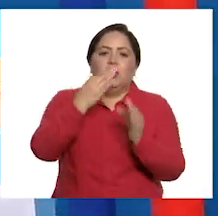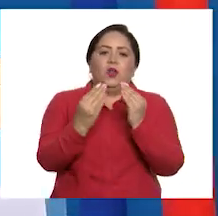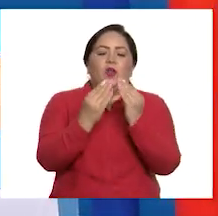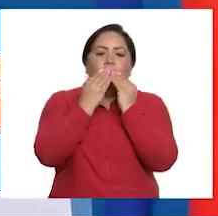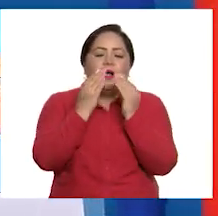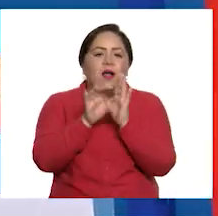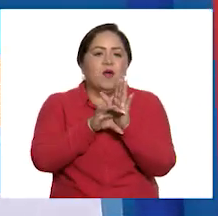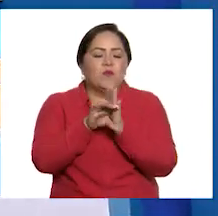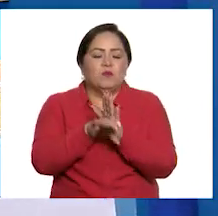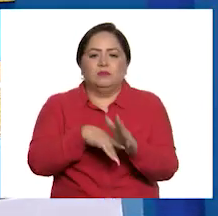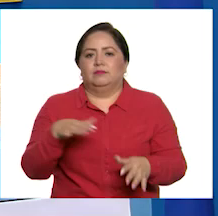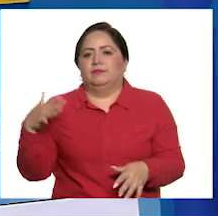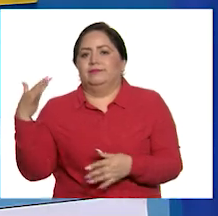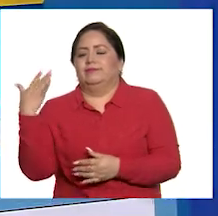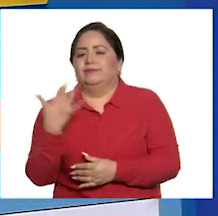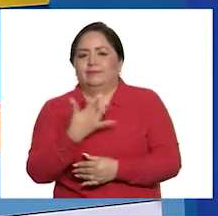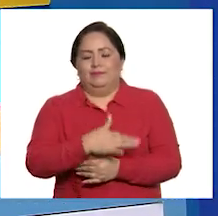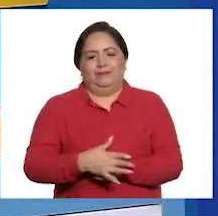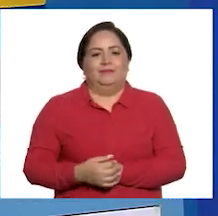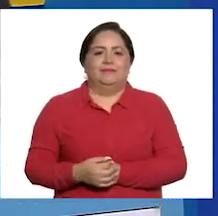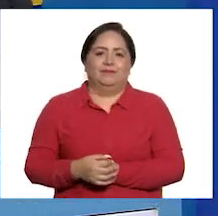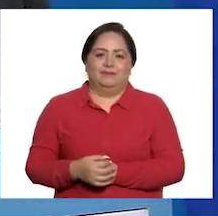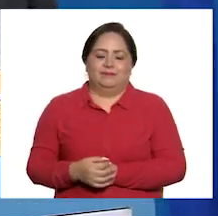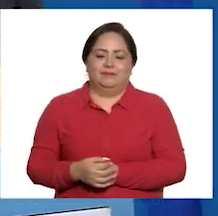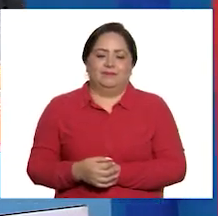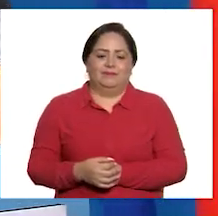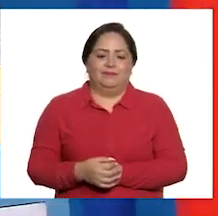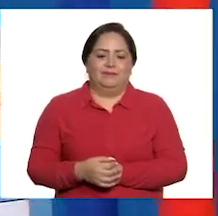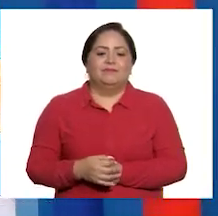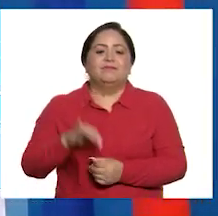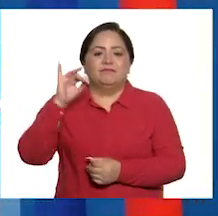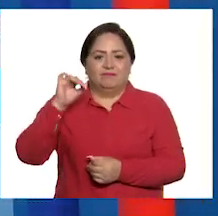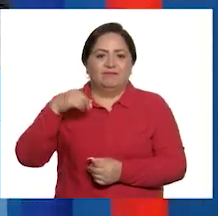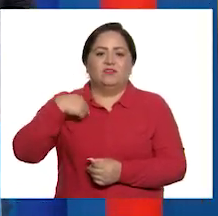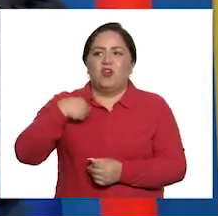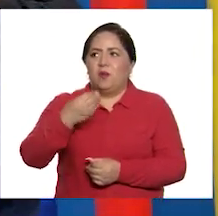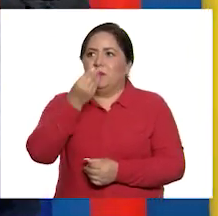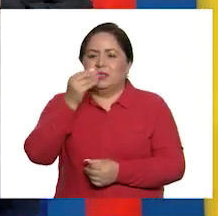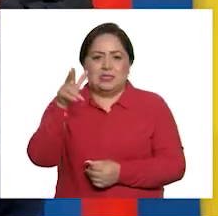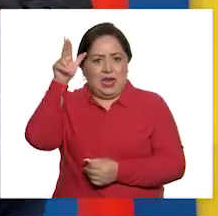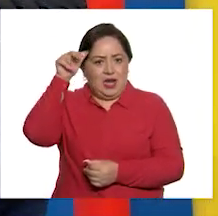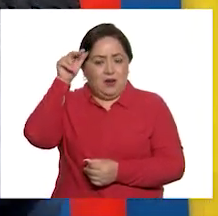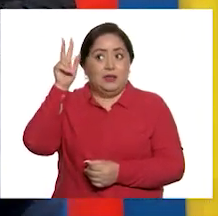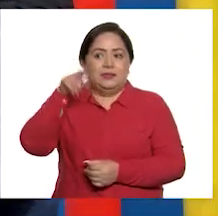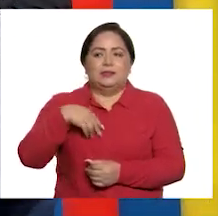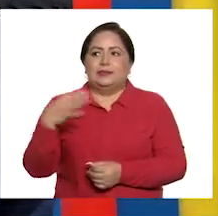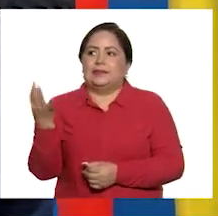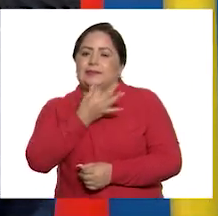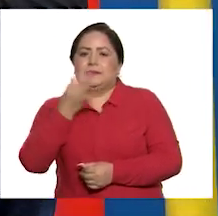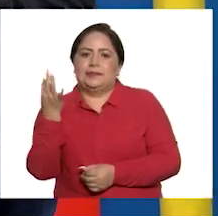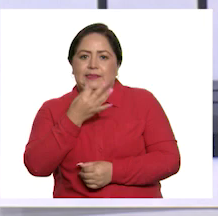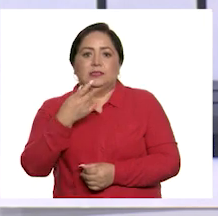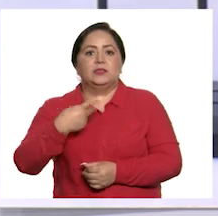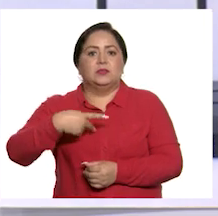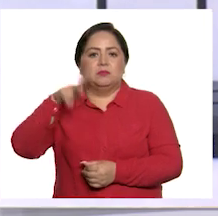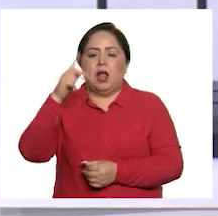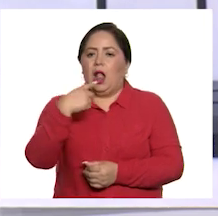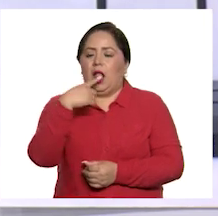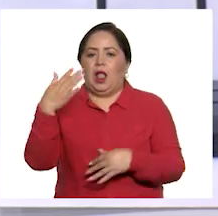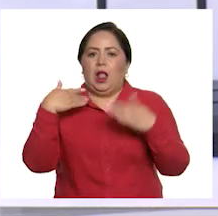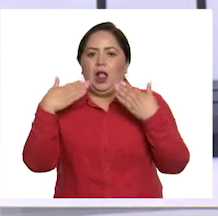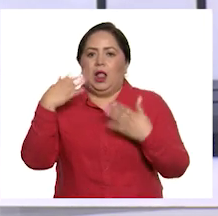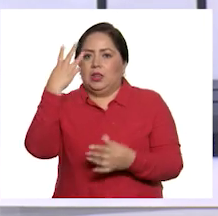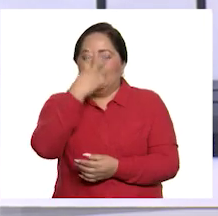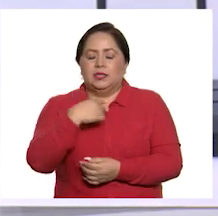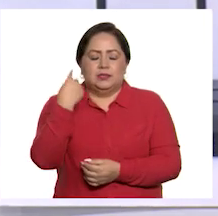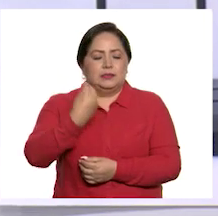torta de jamón. Una tortita, ¿me ayudas a pegarla, profesor? Por favor, Juan Carlos. Justo eso es lo que iba a decir. Me comí una zanahoria y se me antojan mucho, pero eso. Me ardió la lengua